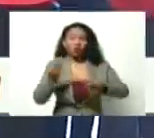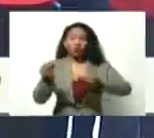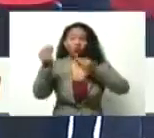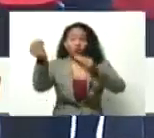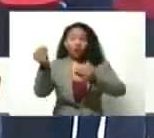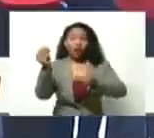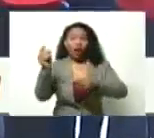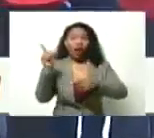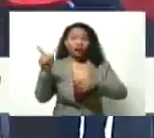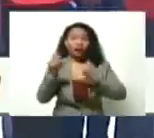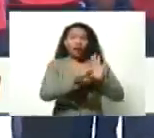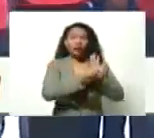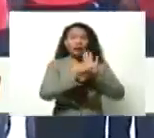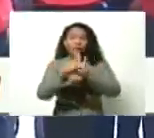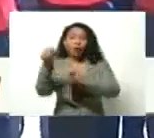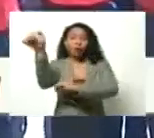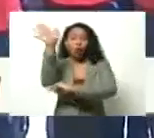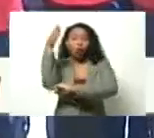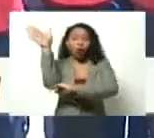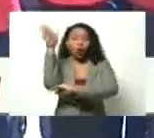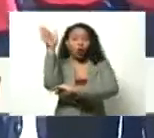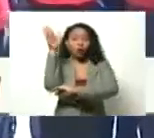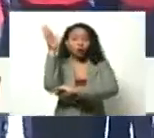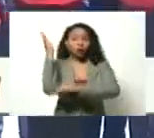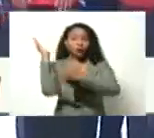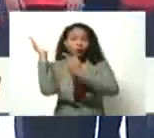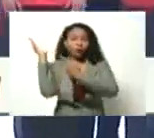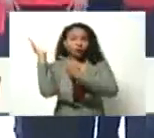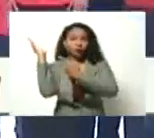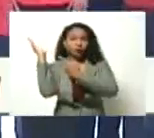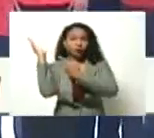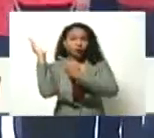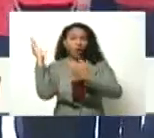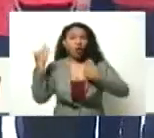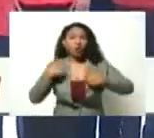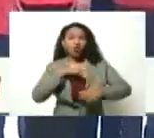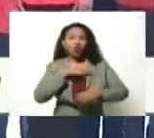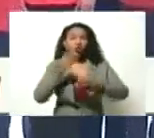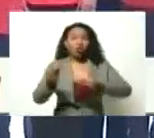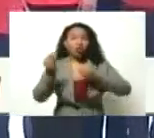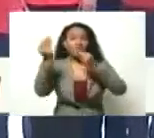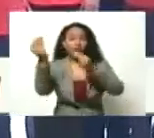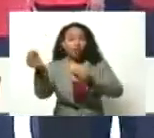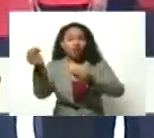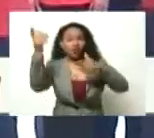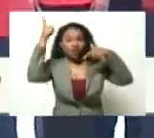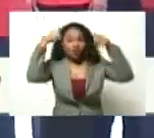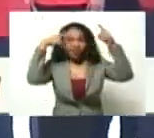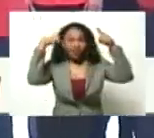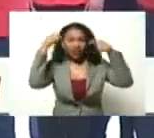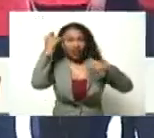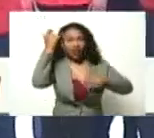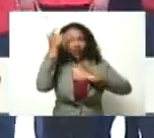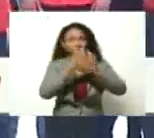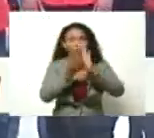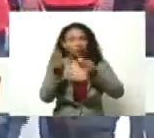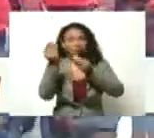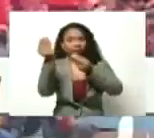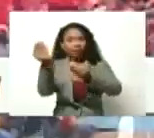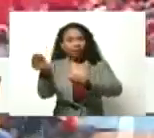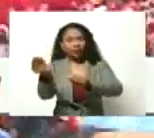este esta este estandarte esta bandera estamos entregando a Chávez estamos